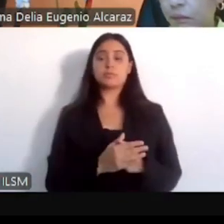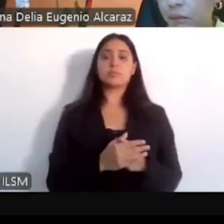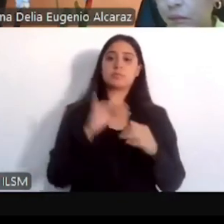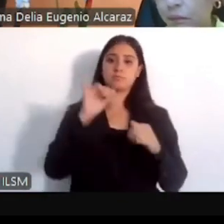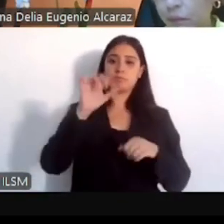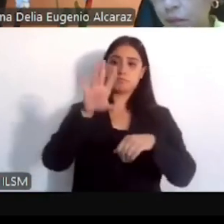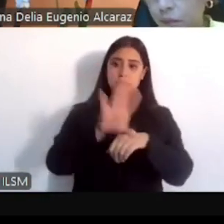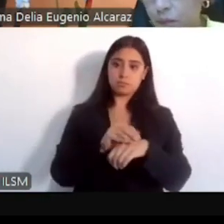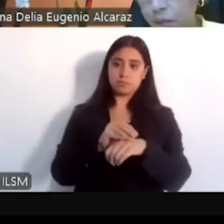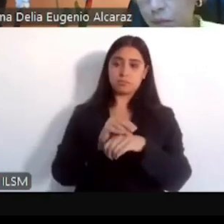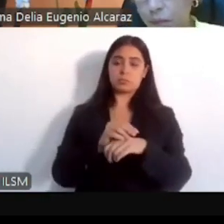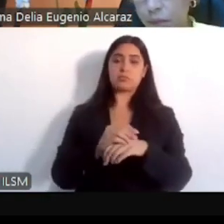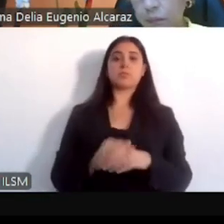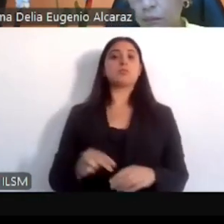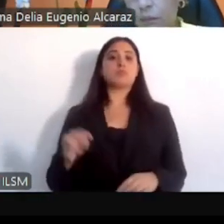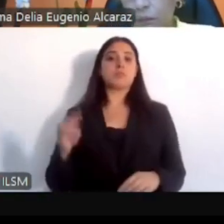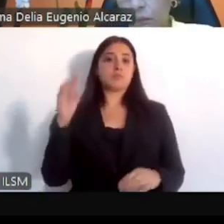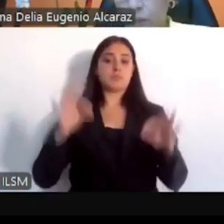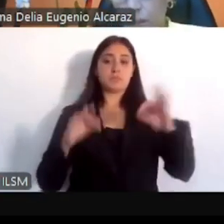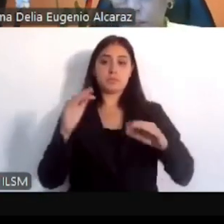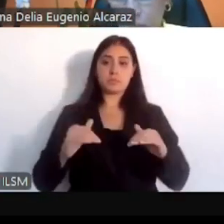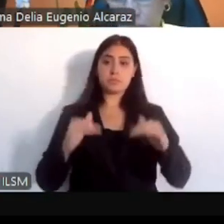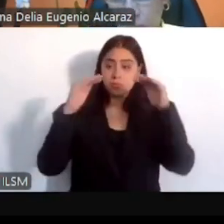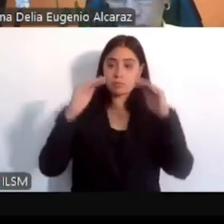presidenta magistrado ponente